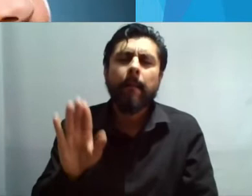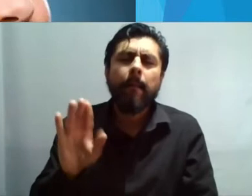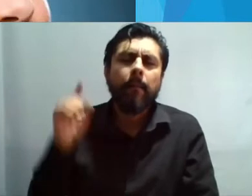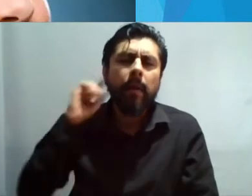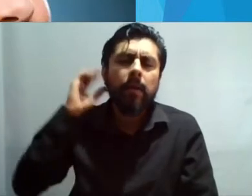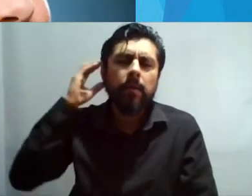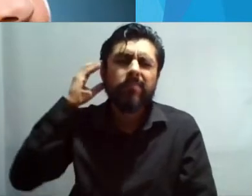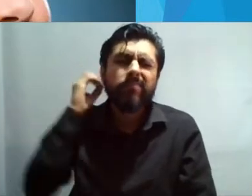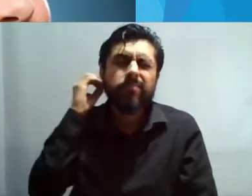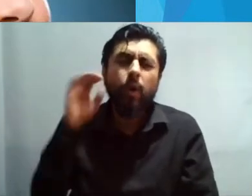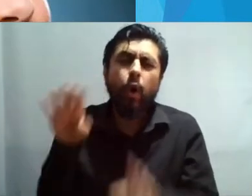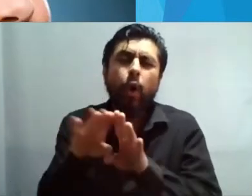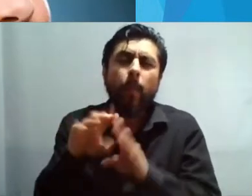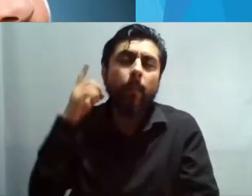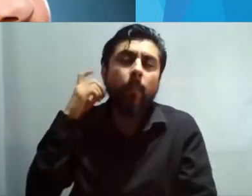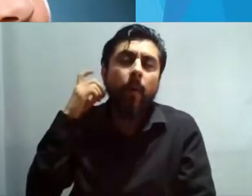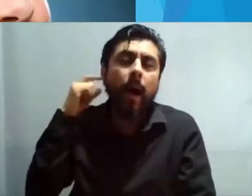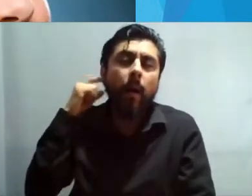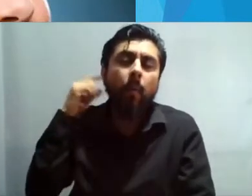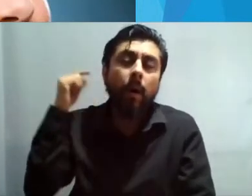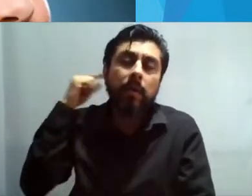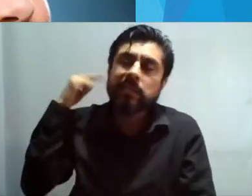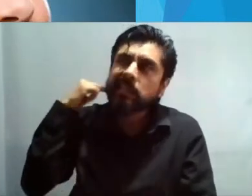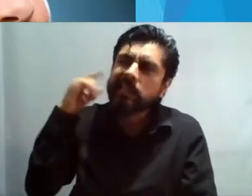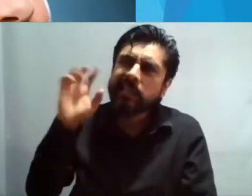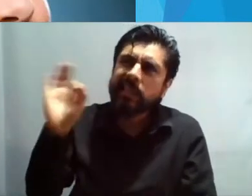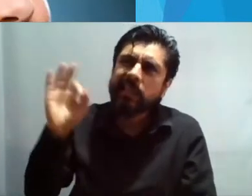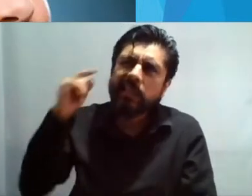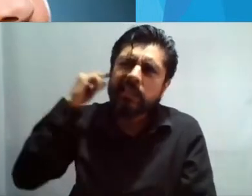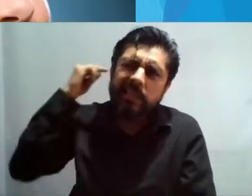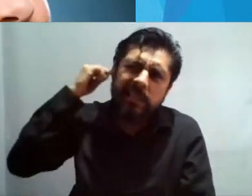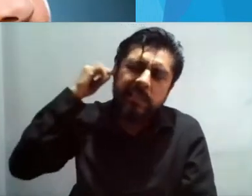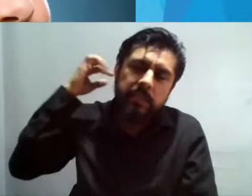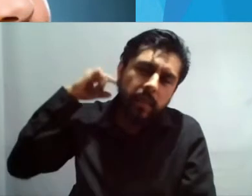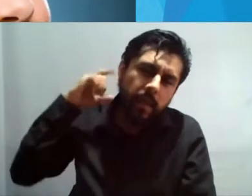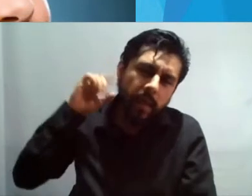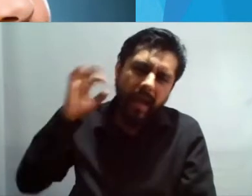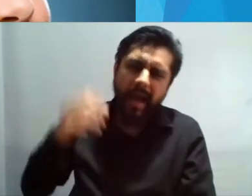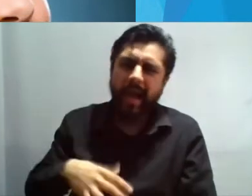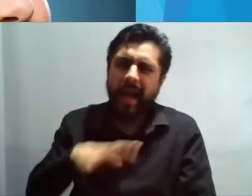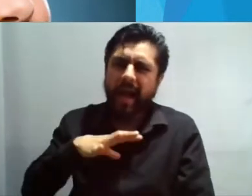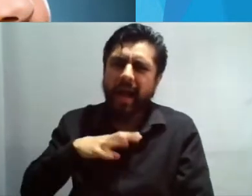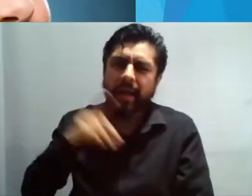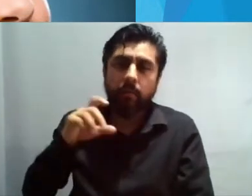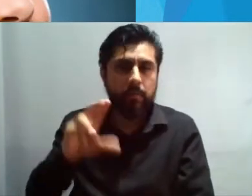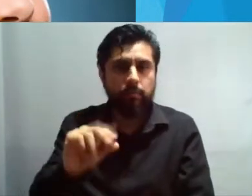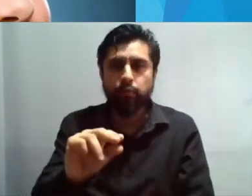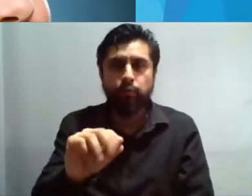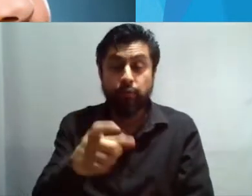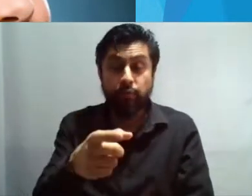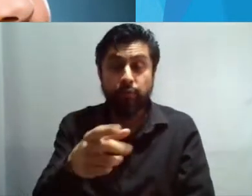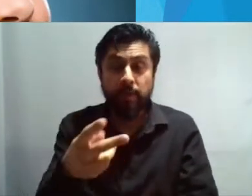atrapada agua. Muchas veces decimos que se nos quedó el agua de mar, el agua de la alberca. No es tanto eso, sino que